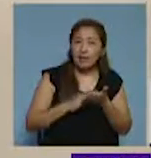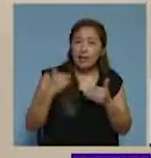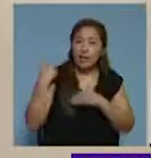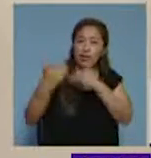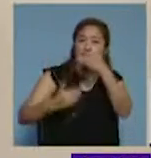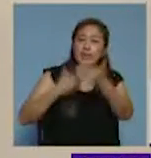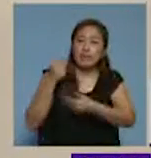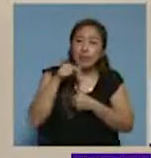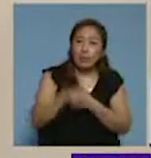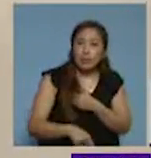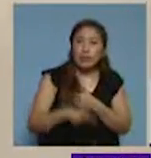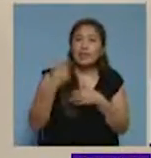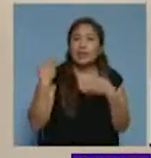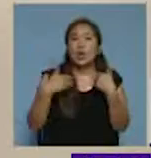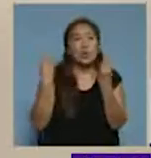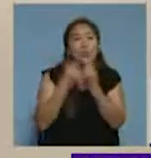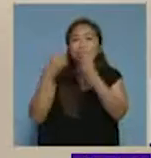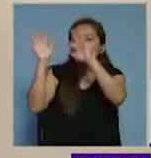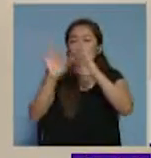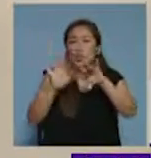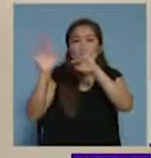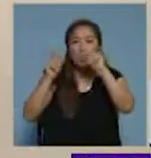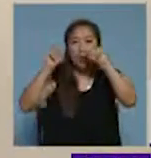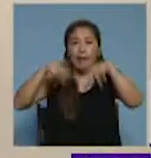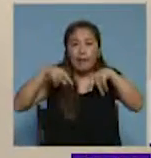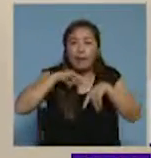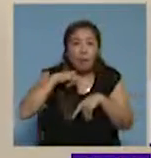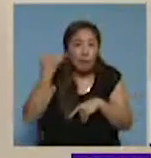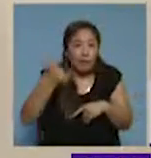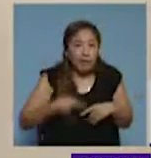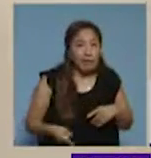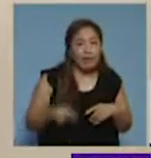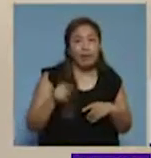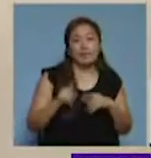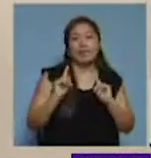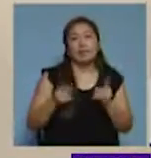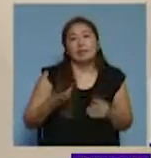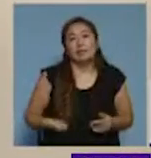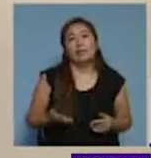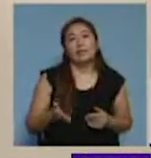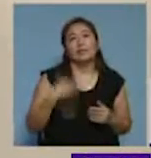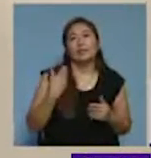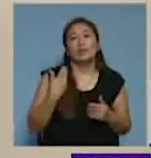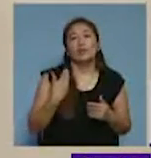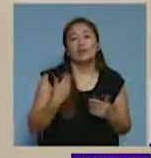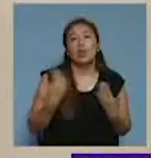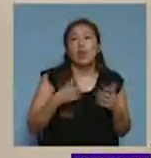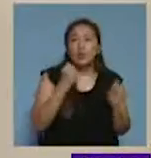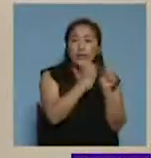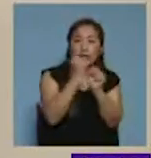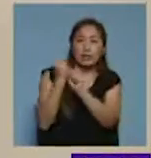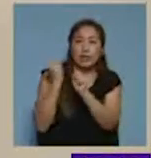viene en mejor dicho a que se registran muchas lluvias en nuestra provincia y bueno están realizando el kilo de trabajo si ustedes en los